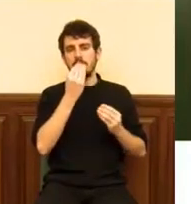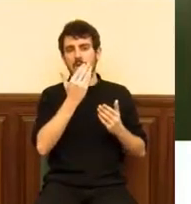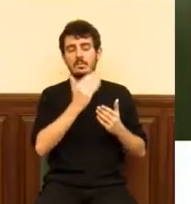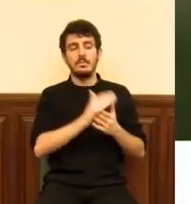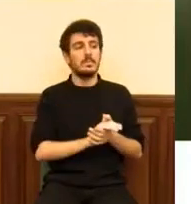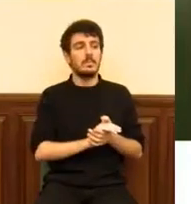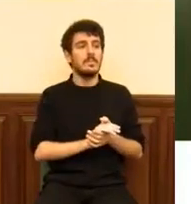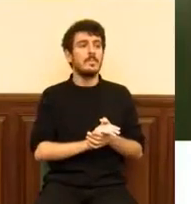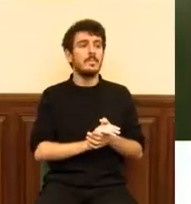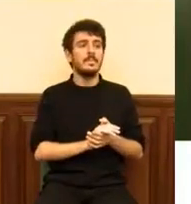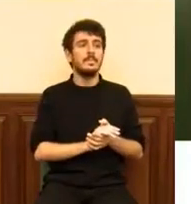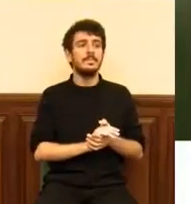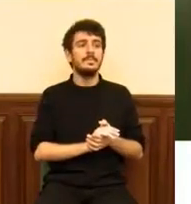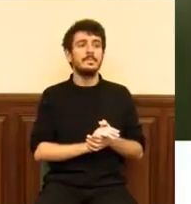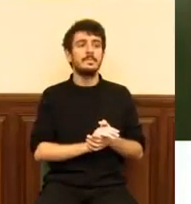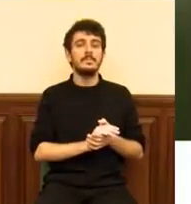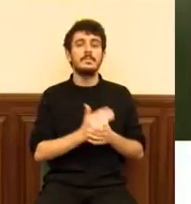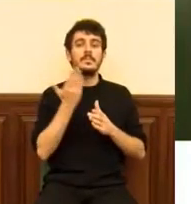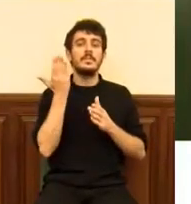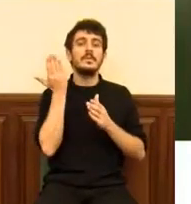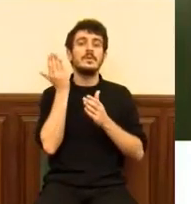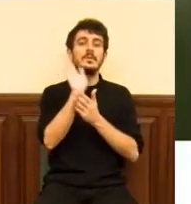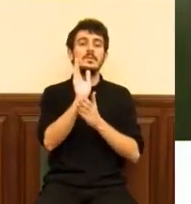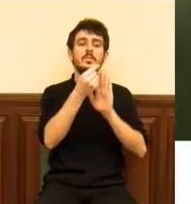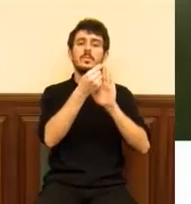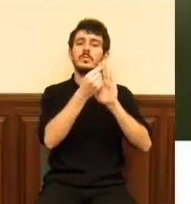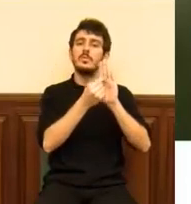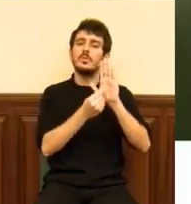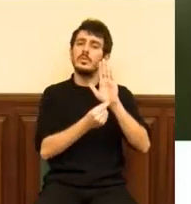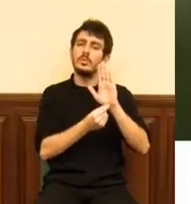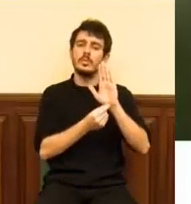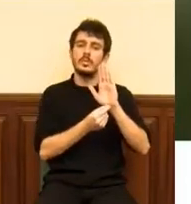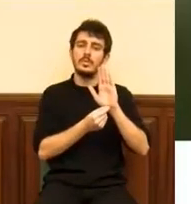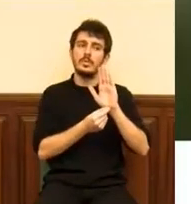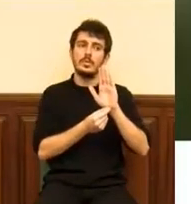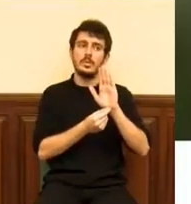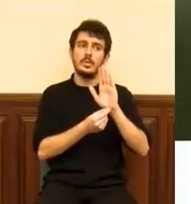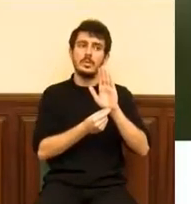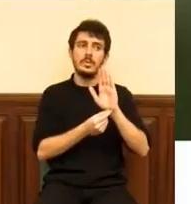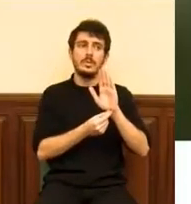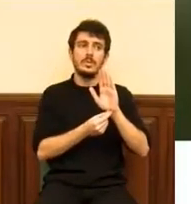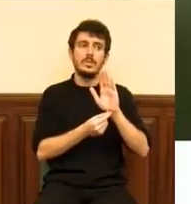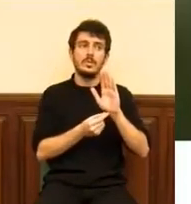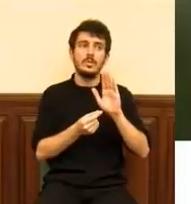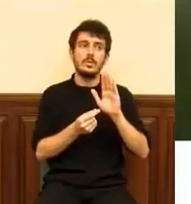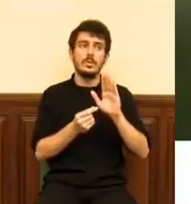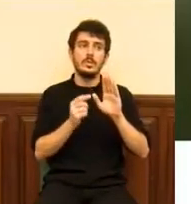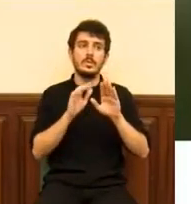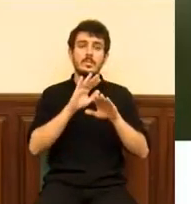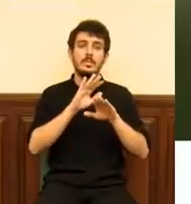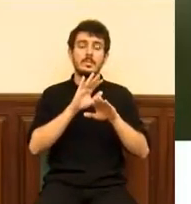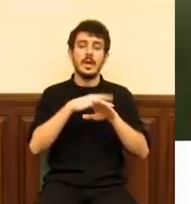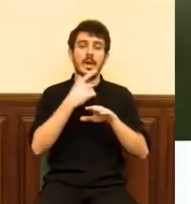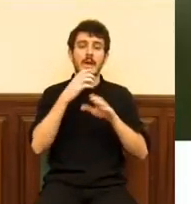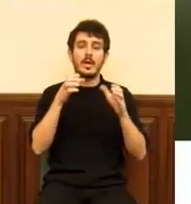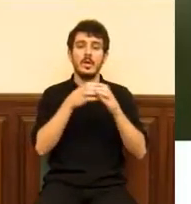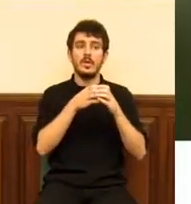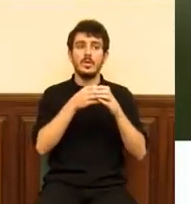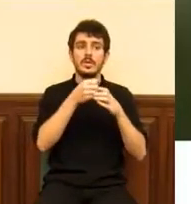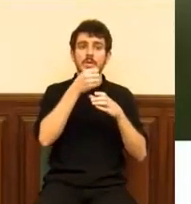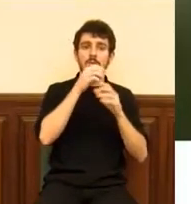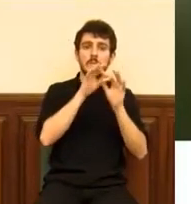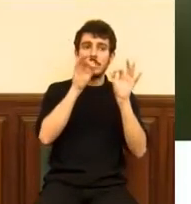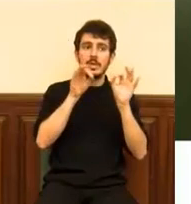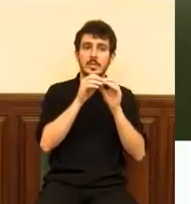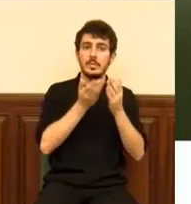de exponer una serie de puntos para adherir a la moción que presenta el Partido Socialista y